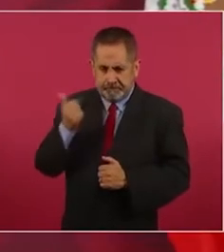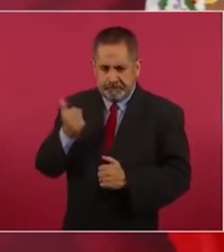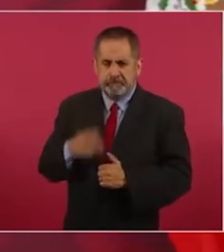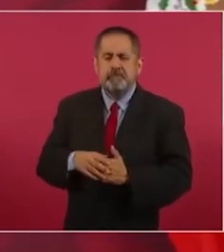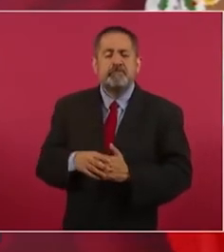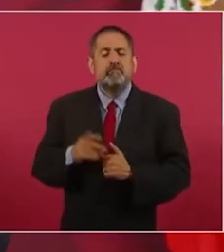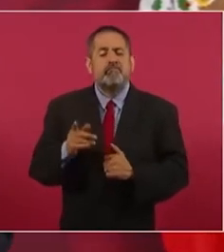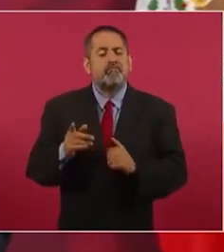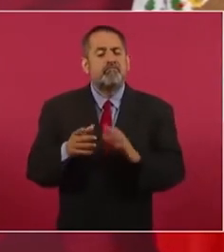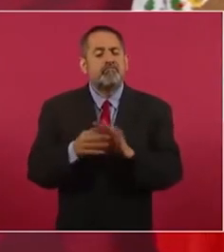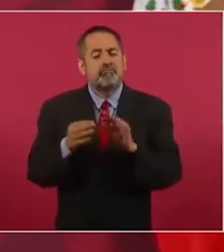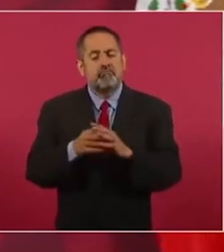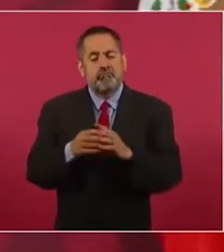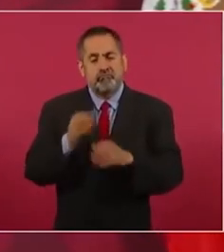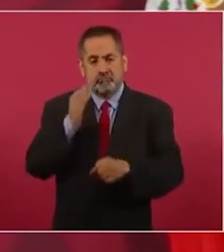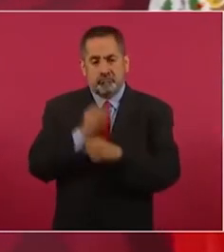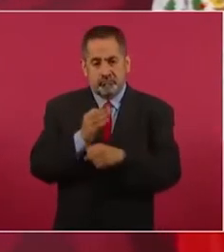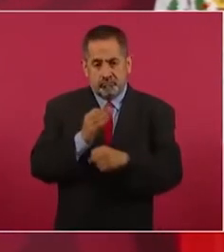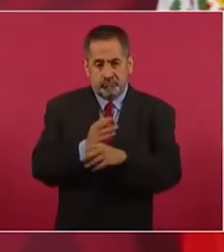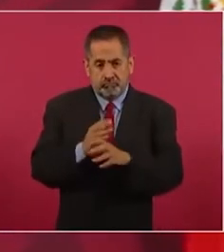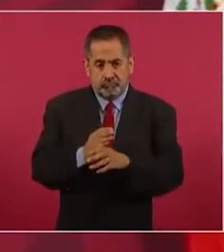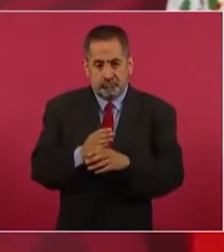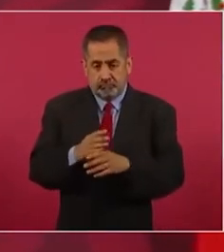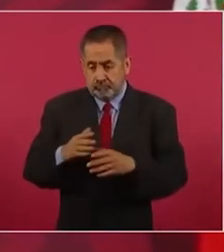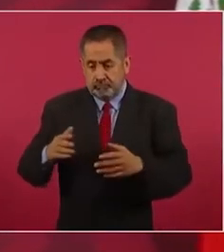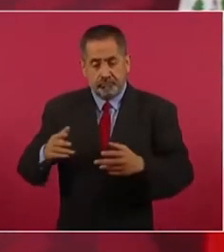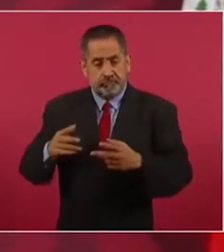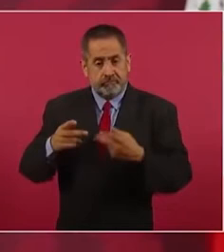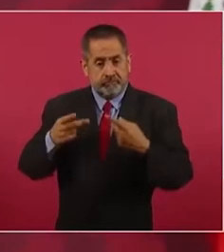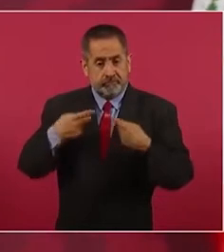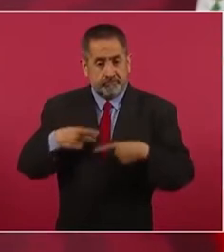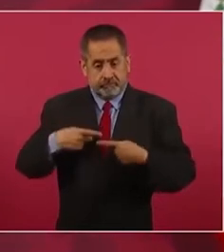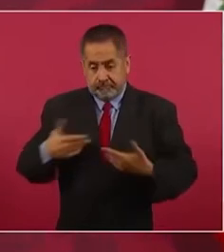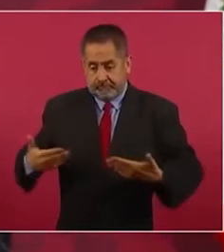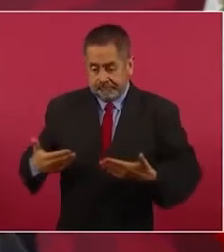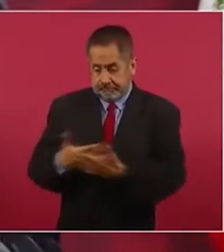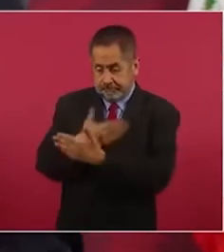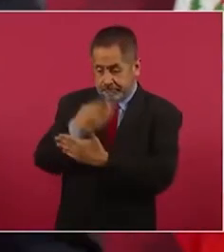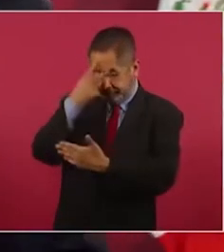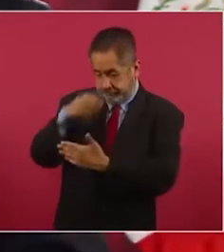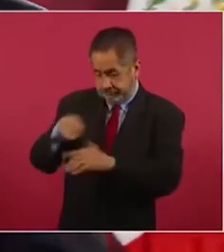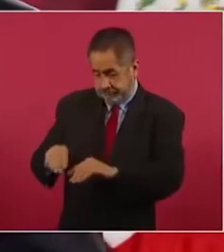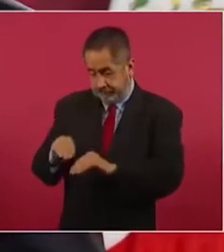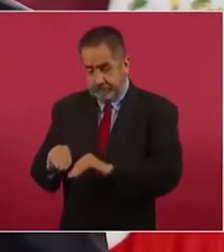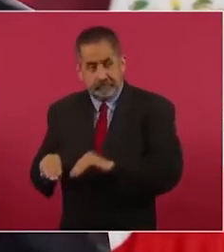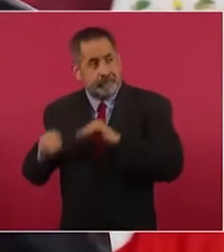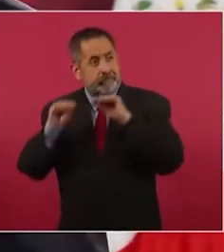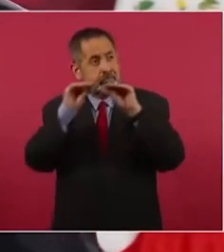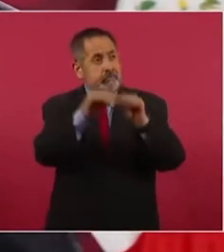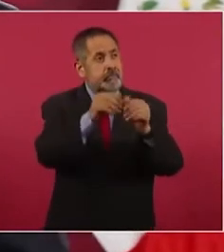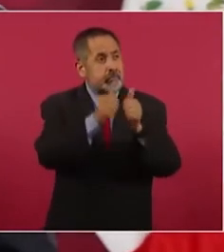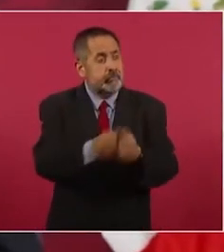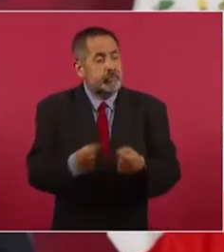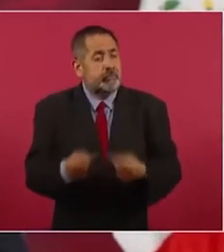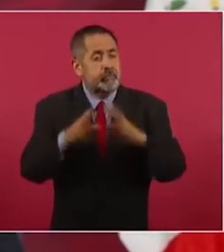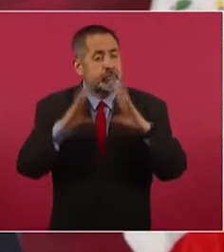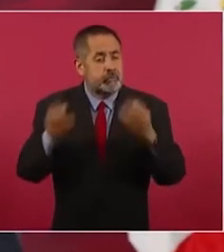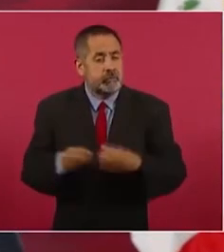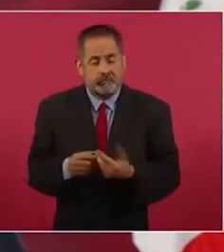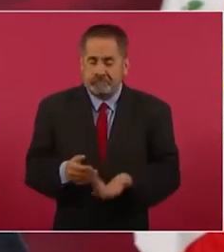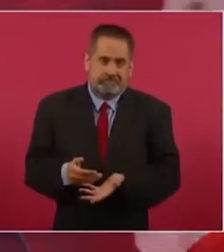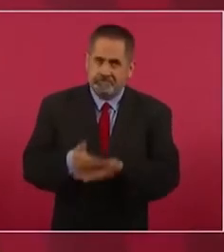de manera directa, nacidos allá, digo, acá, no se sabe. Pero de que